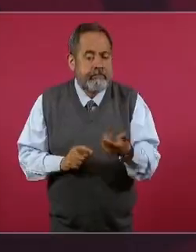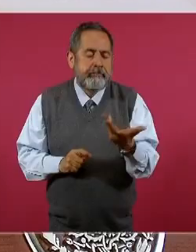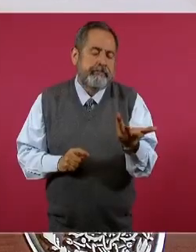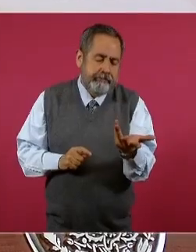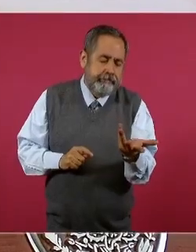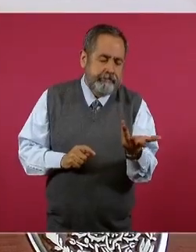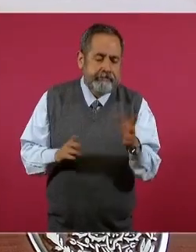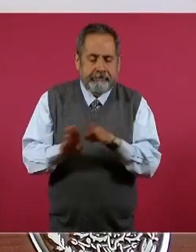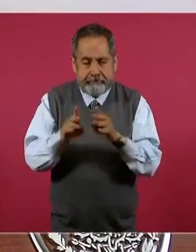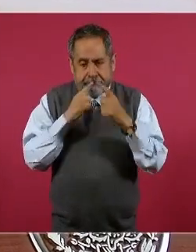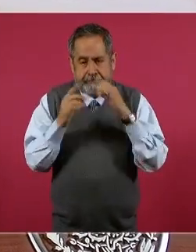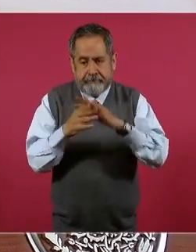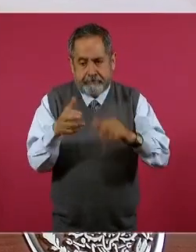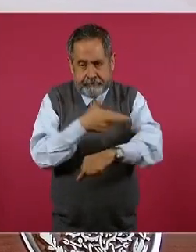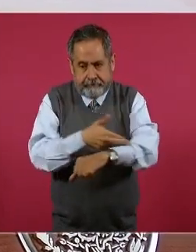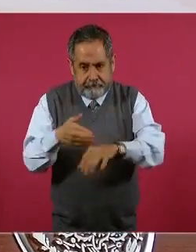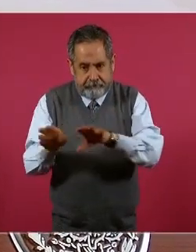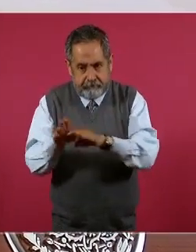la